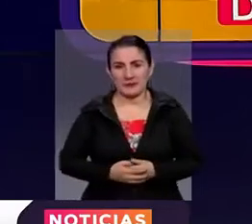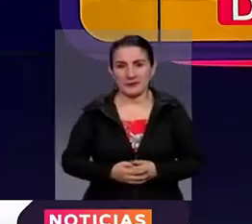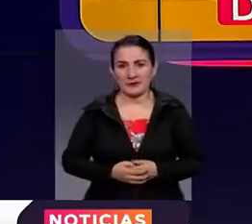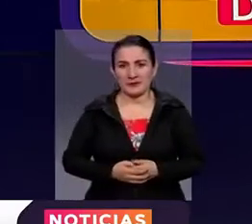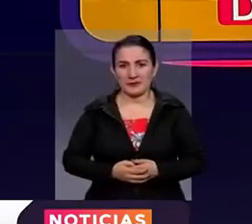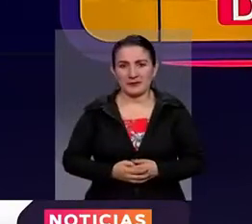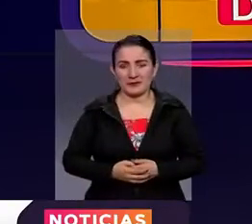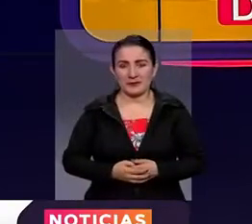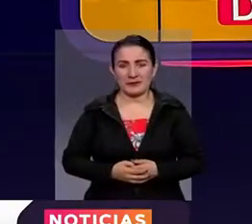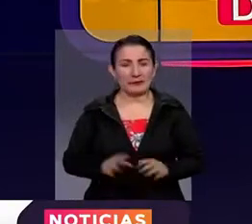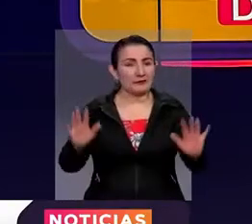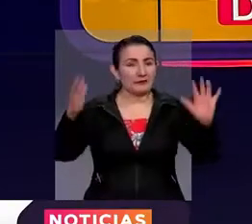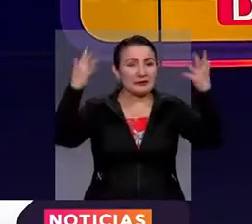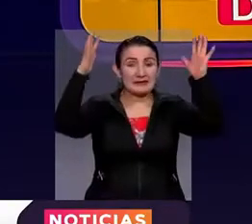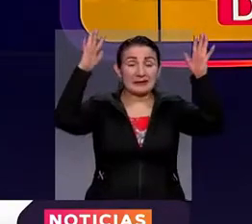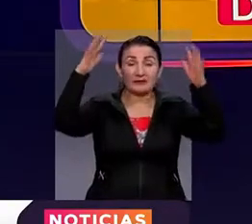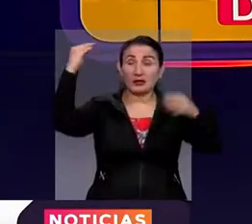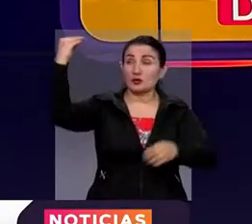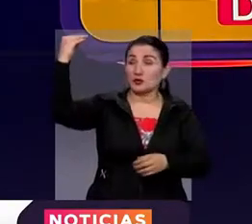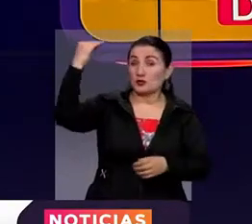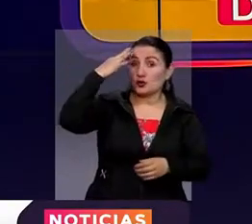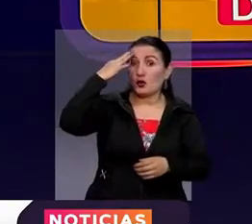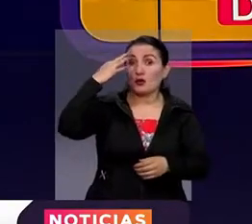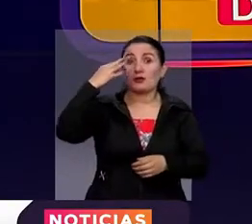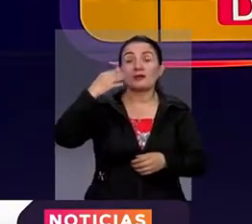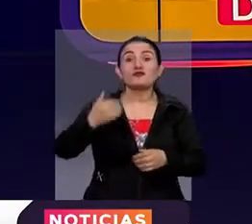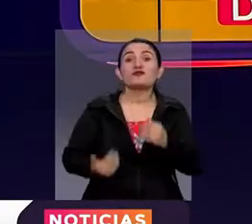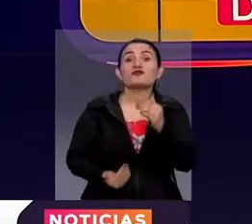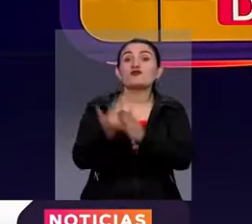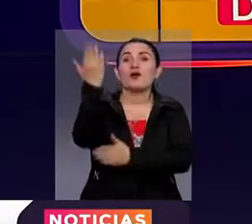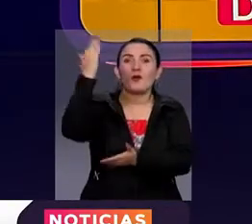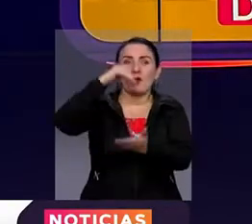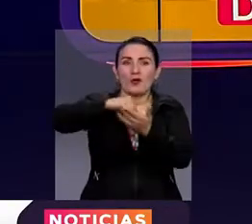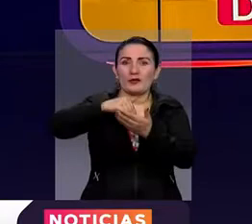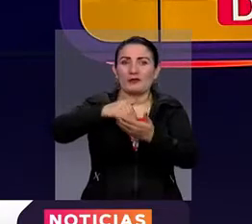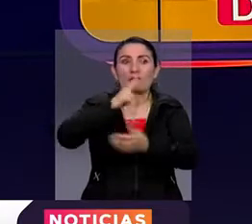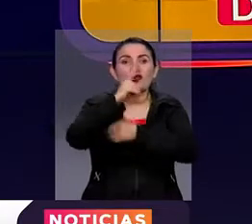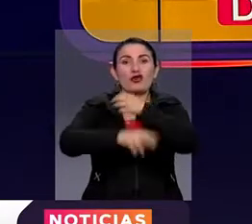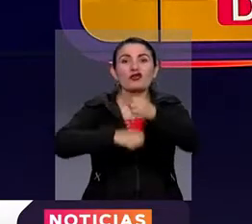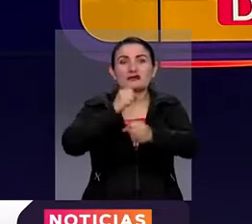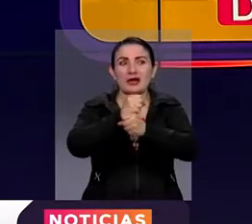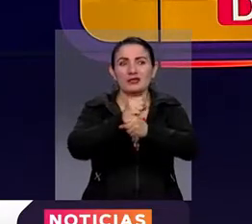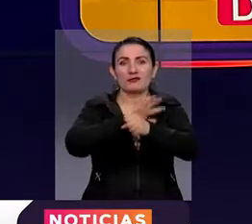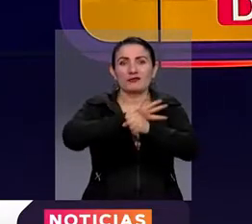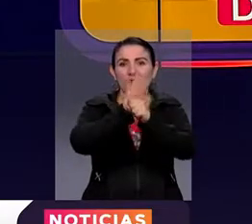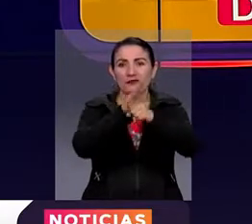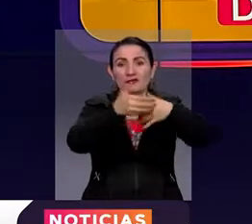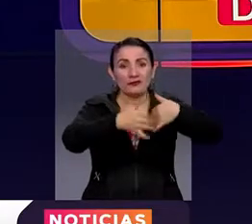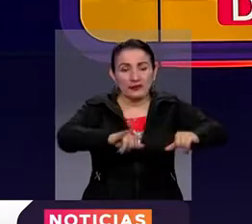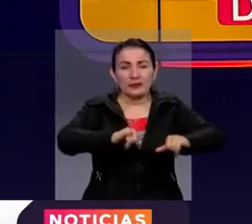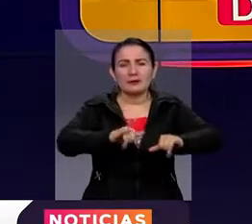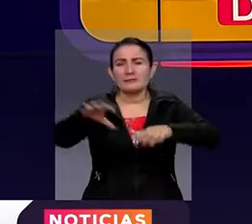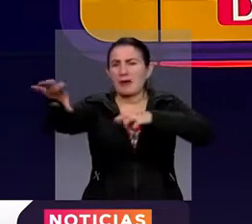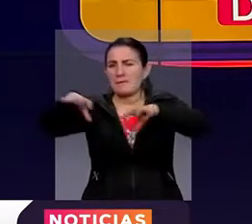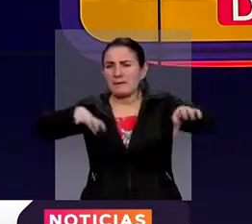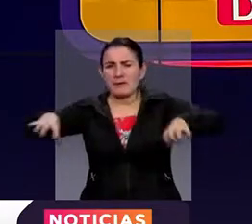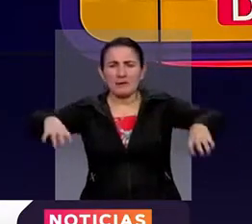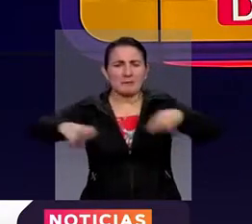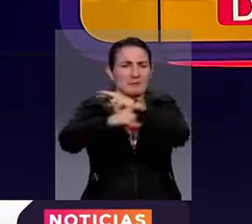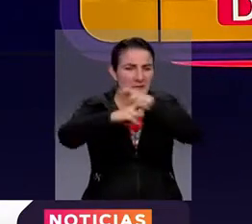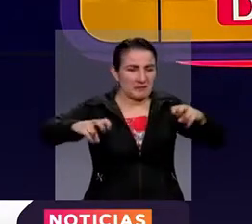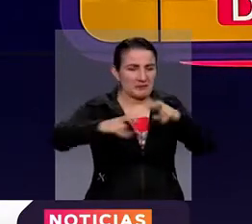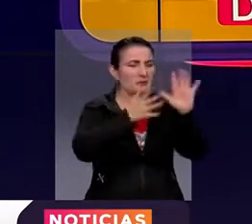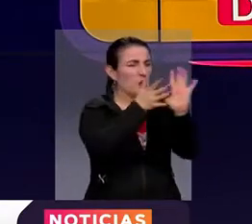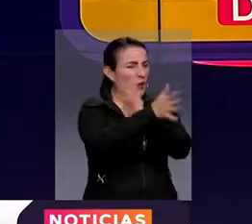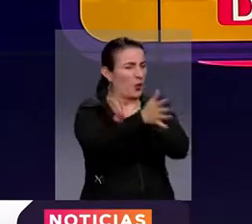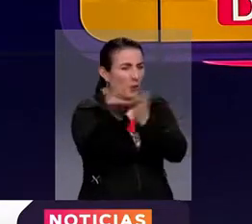Con el regreso del Festival de Verano tras la emergencia sanitaria, vienen muchas actividades deportivas en todos los escenarios del distrito. En el siguiente informe les